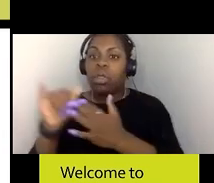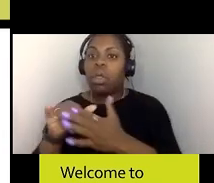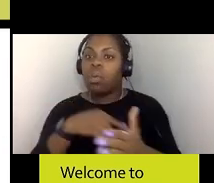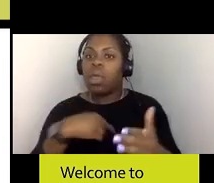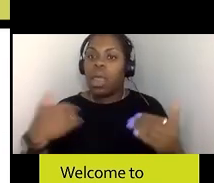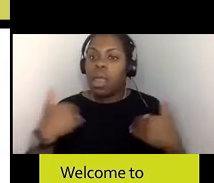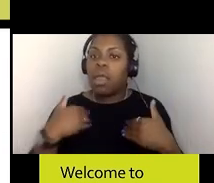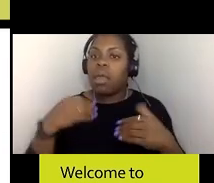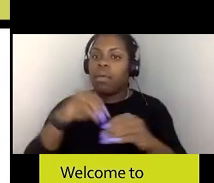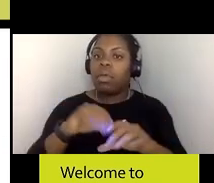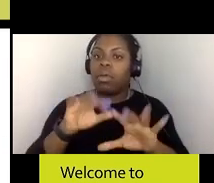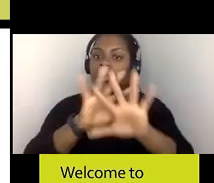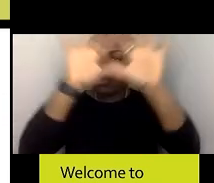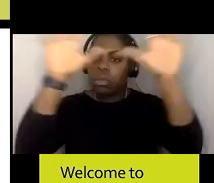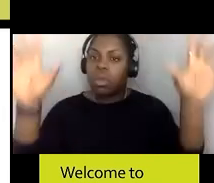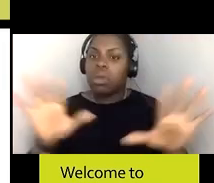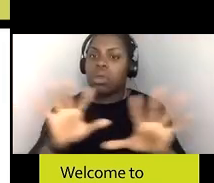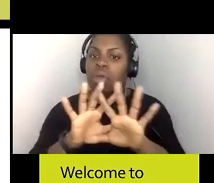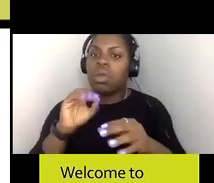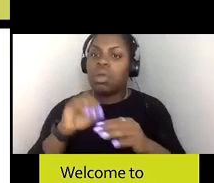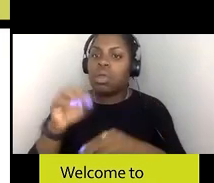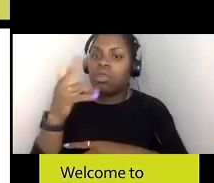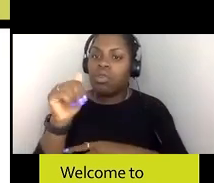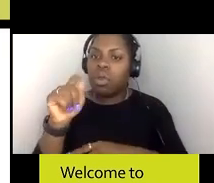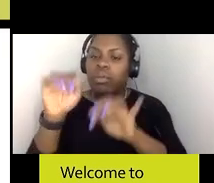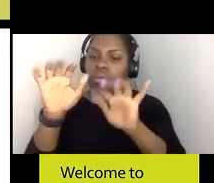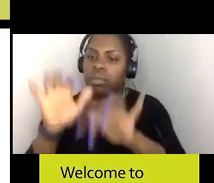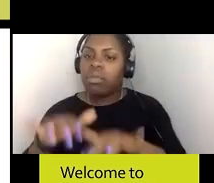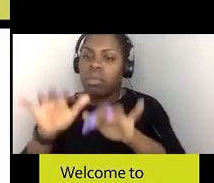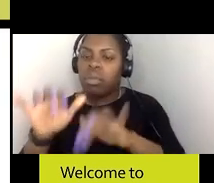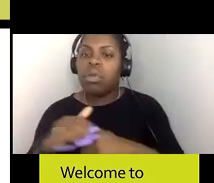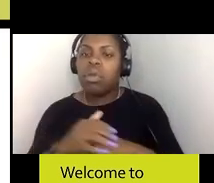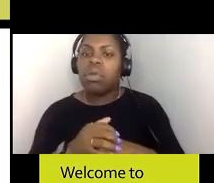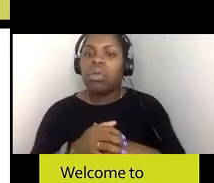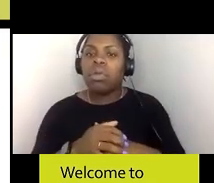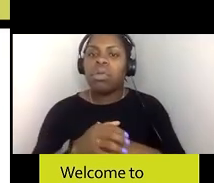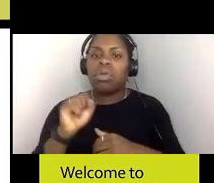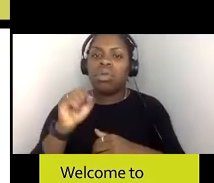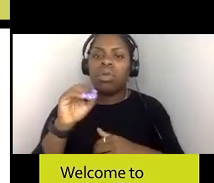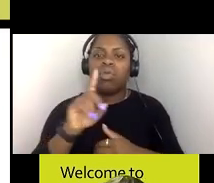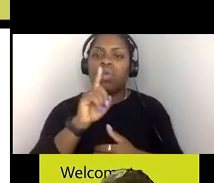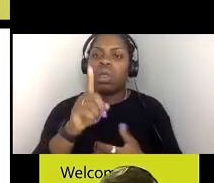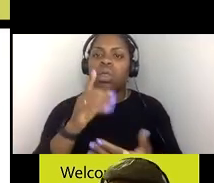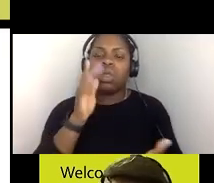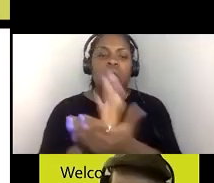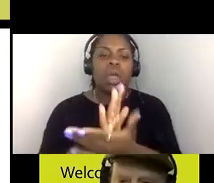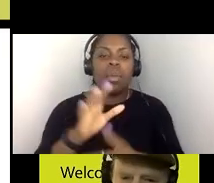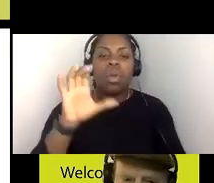a diferentes organizaciones que tenemos en el chat.